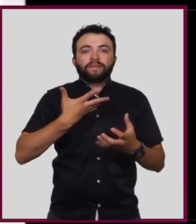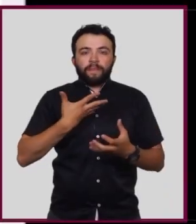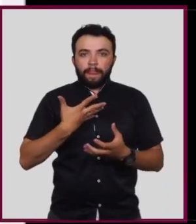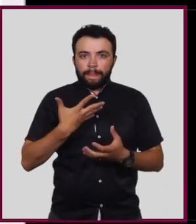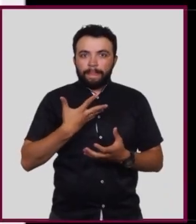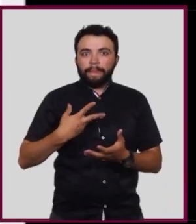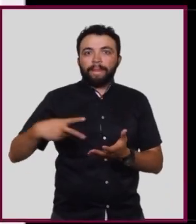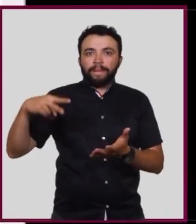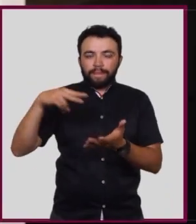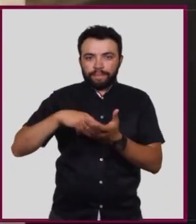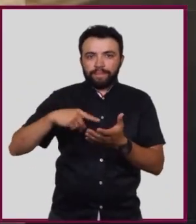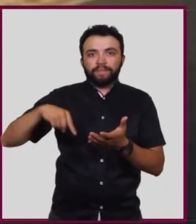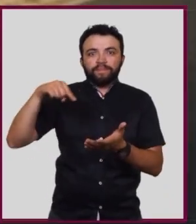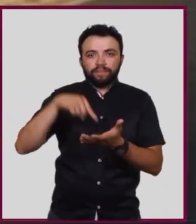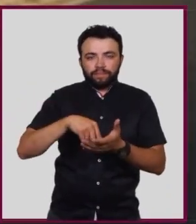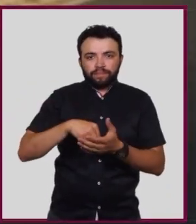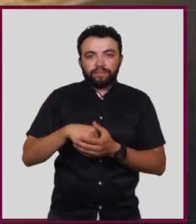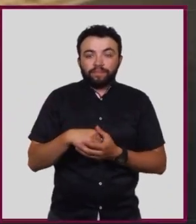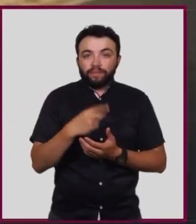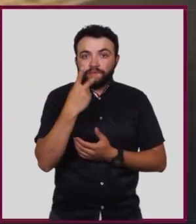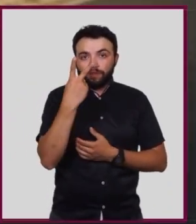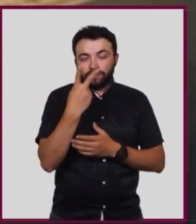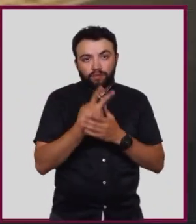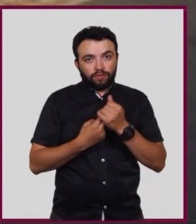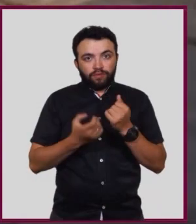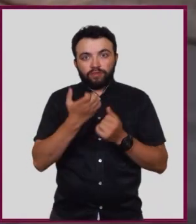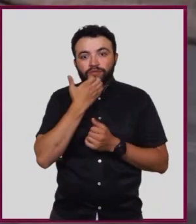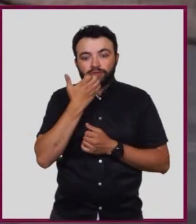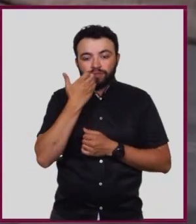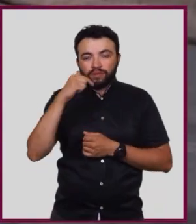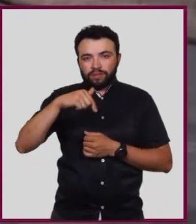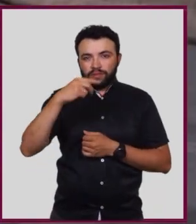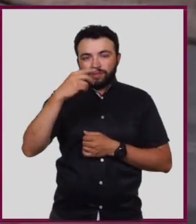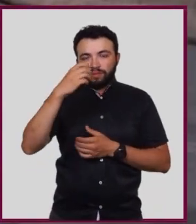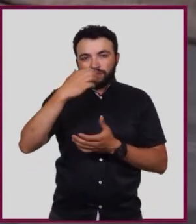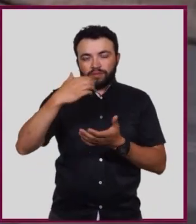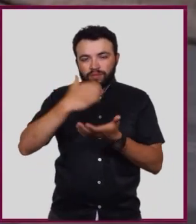previamente. En las dos escuelas que teníamos en la Ciudad de México,